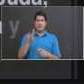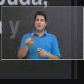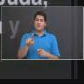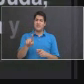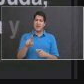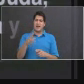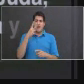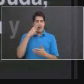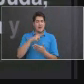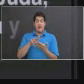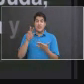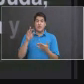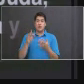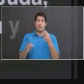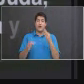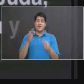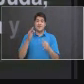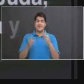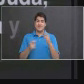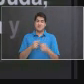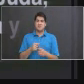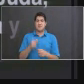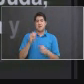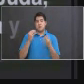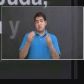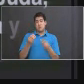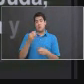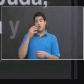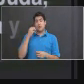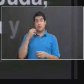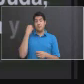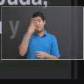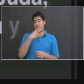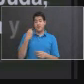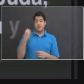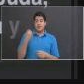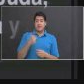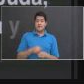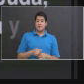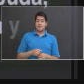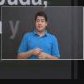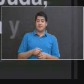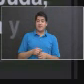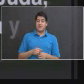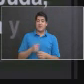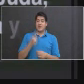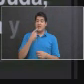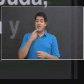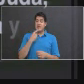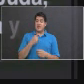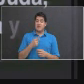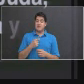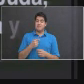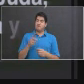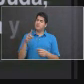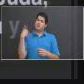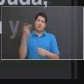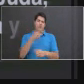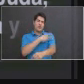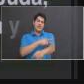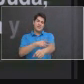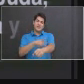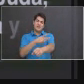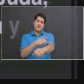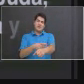¿Todo el libro de Jueces lo ha leído? Es precioso el libro de Jueces, hermano. Además, son historias y todo, es más fácil, más amigable